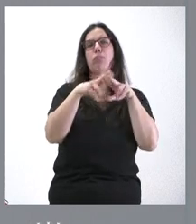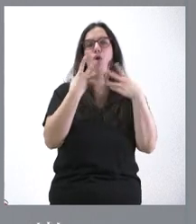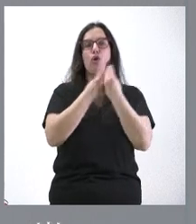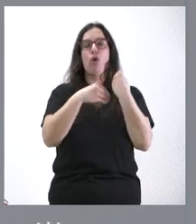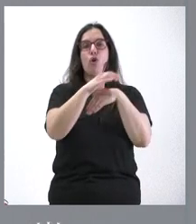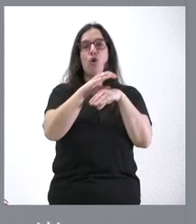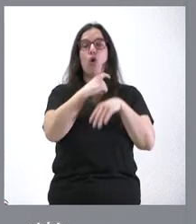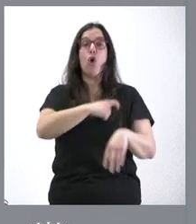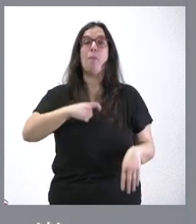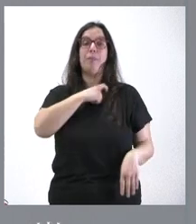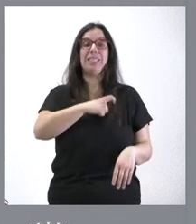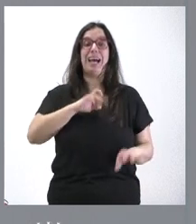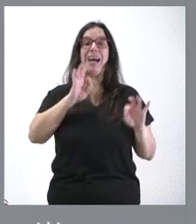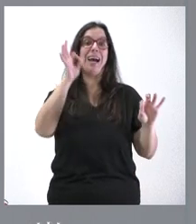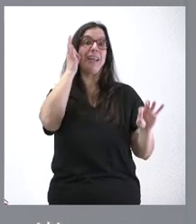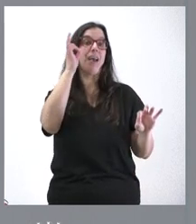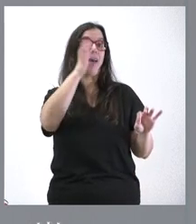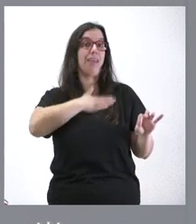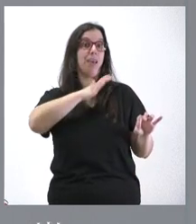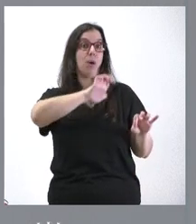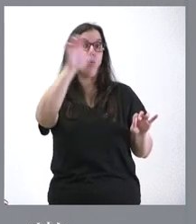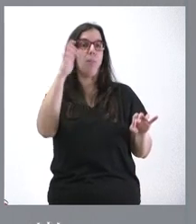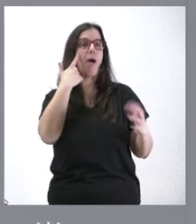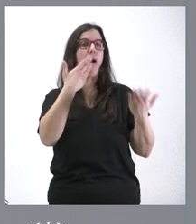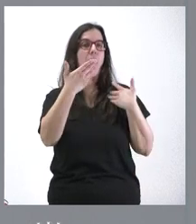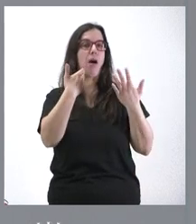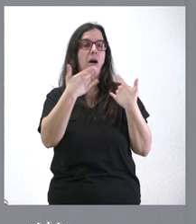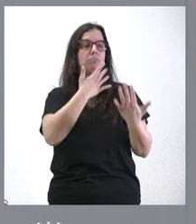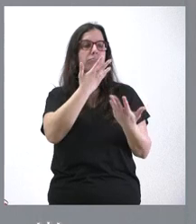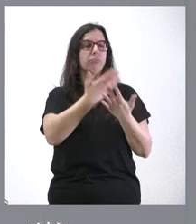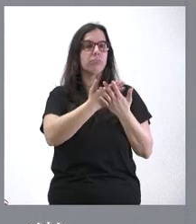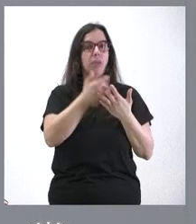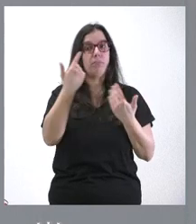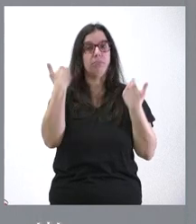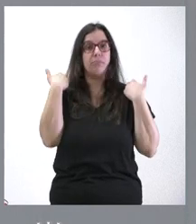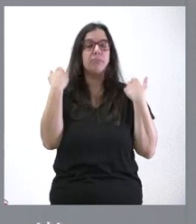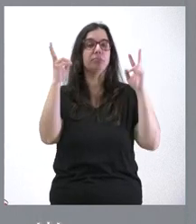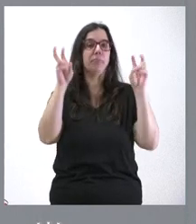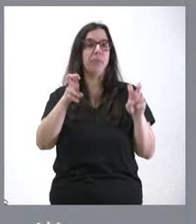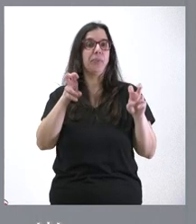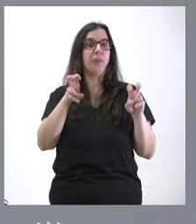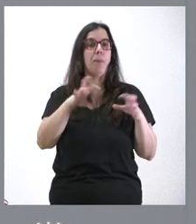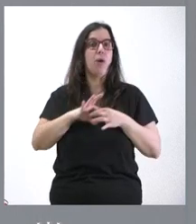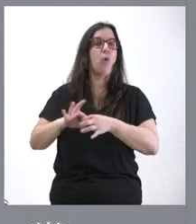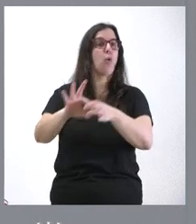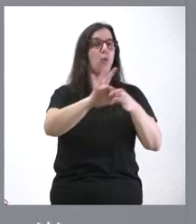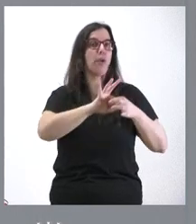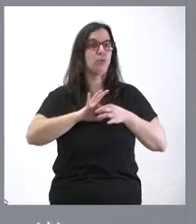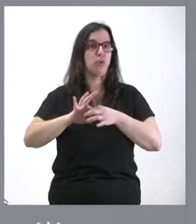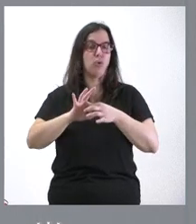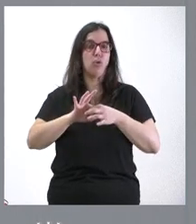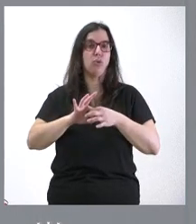la comisaria europea eh con competencias en materia de cohesión